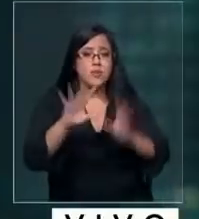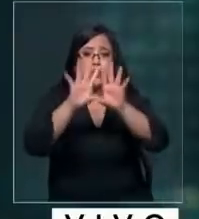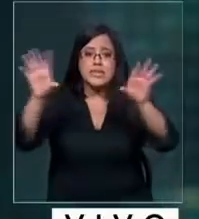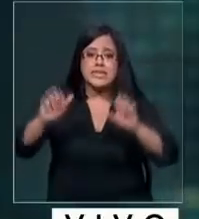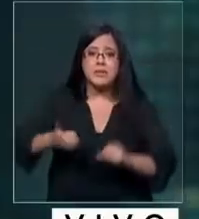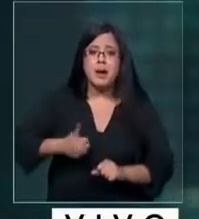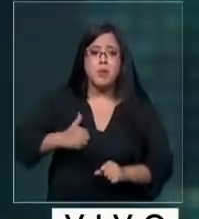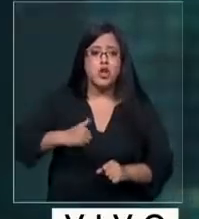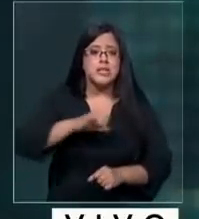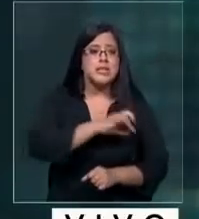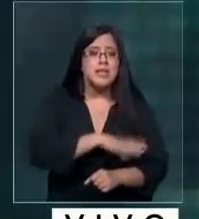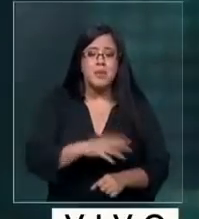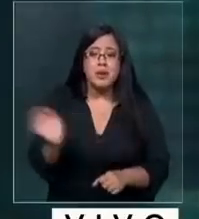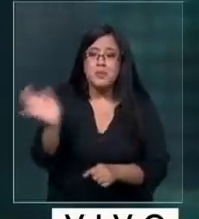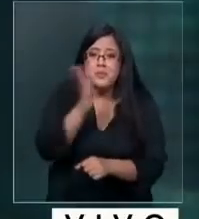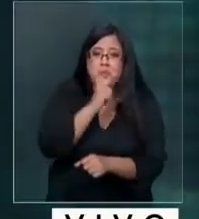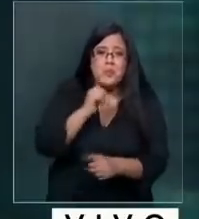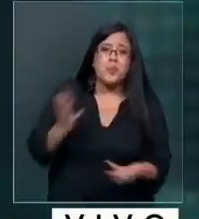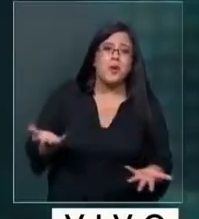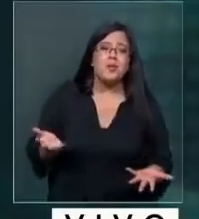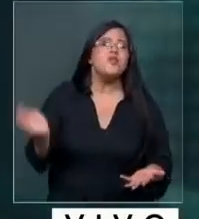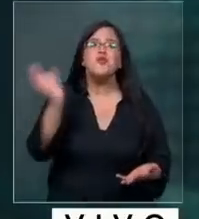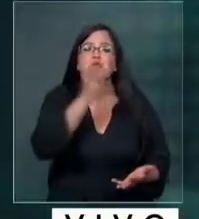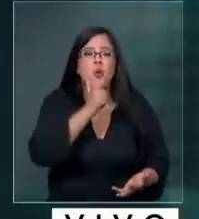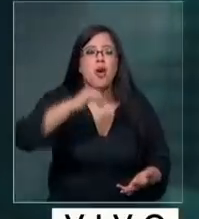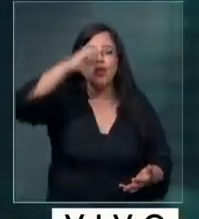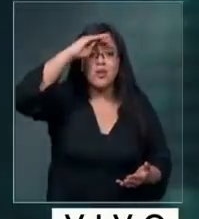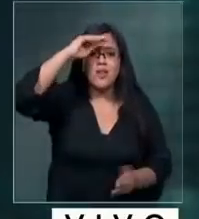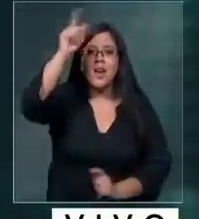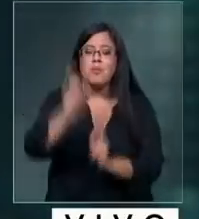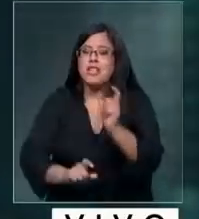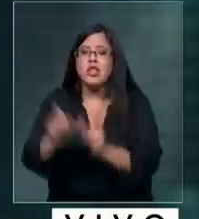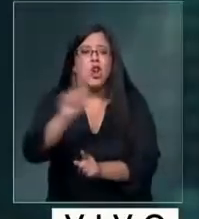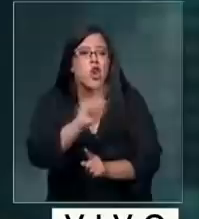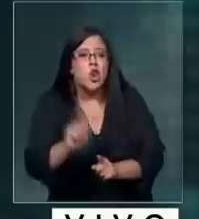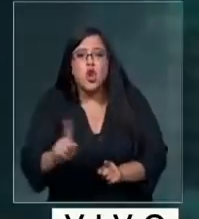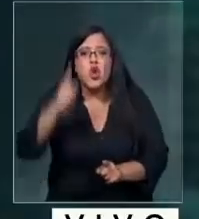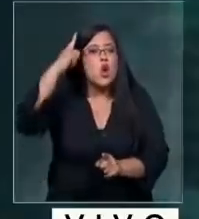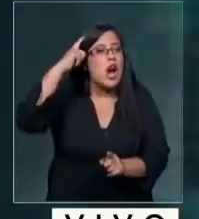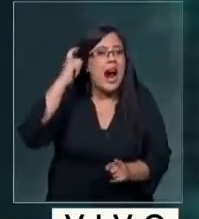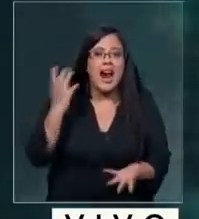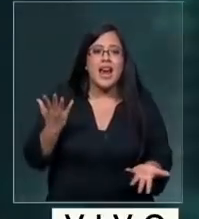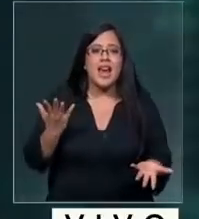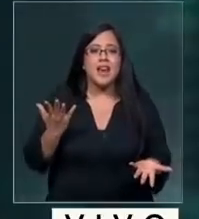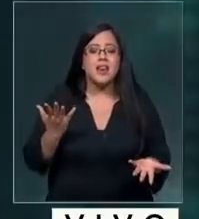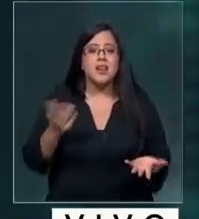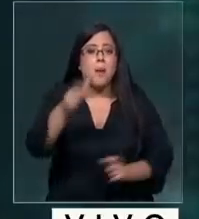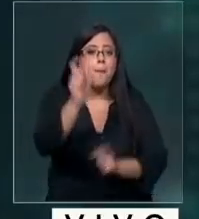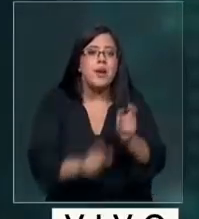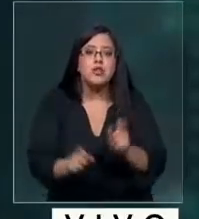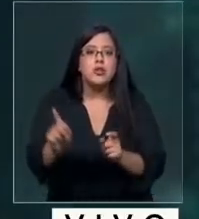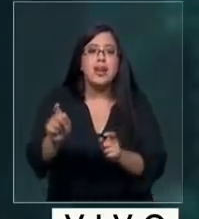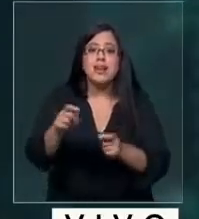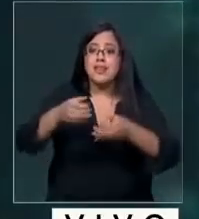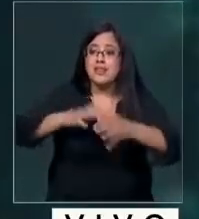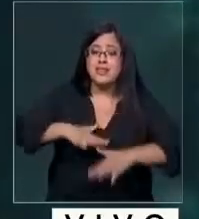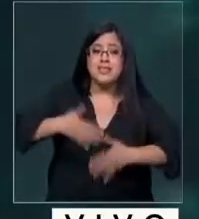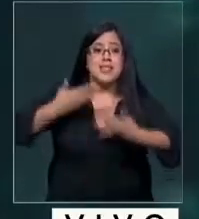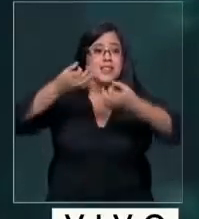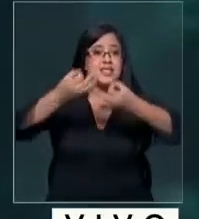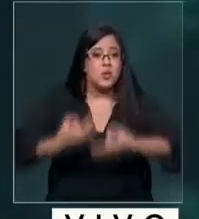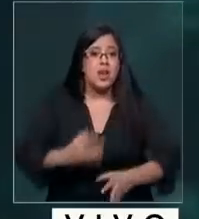porque ya no abastos a la que no tiene credibilidad la gente no se siente segura por carabinero le da miedo